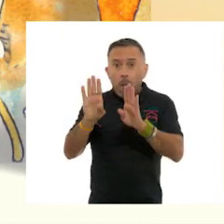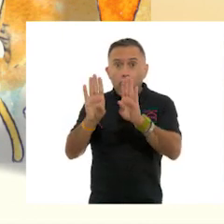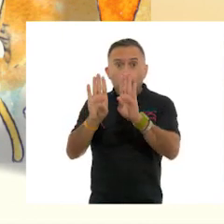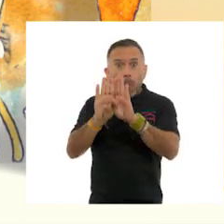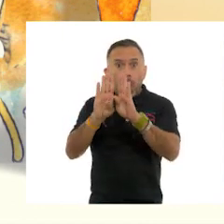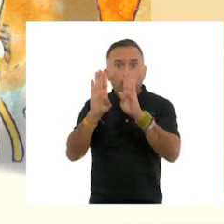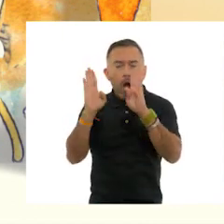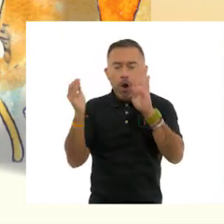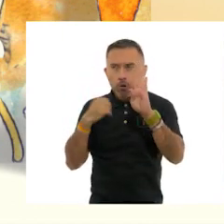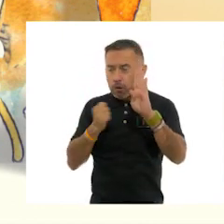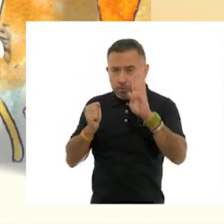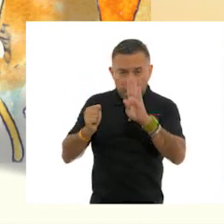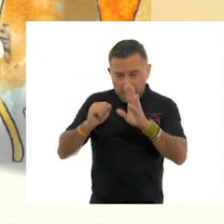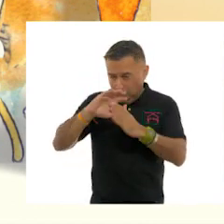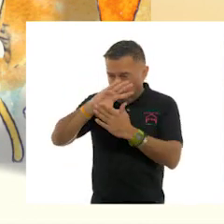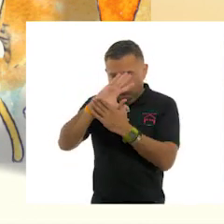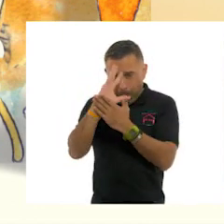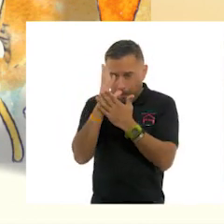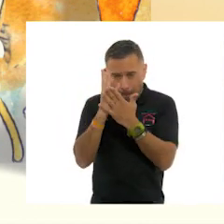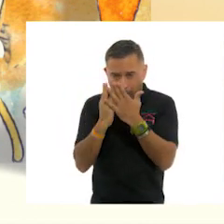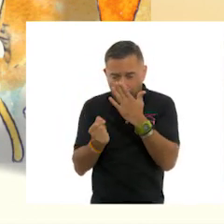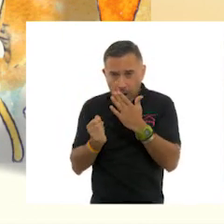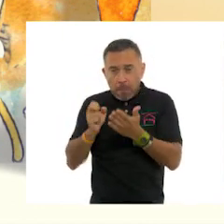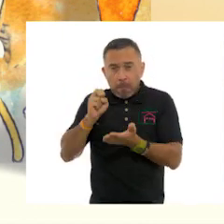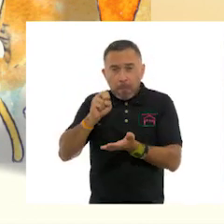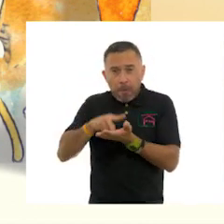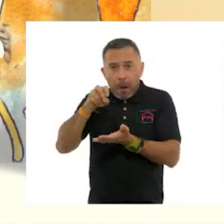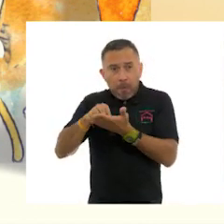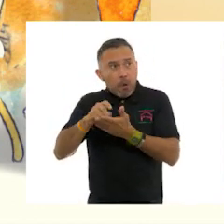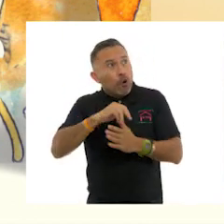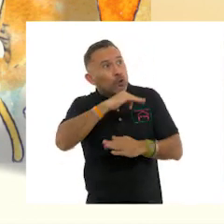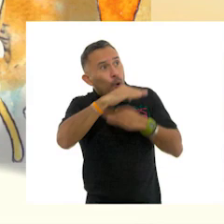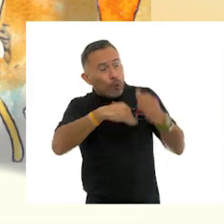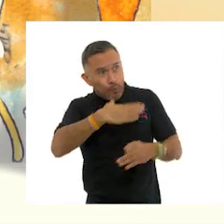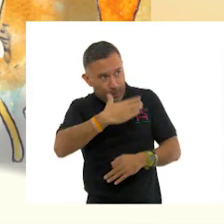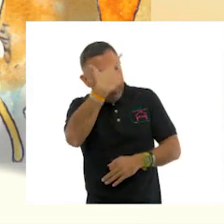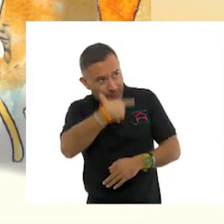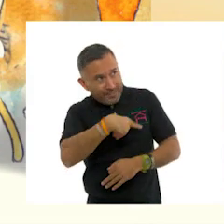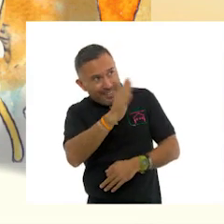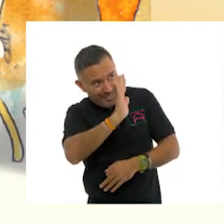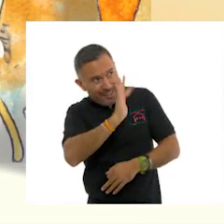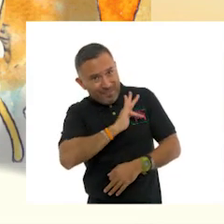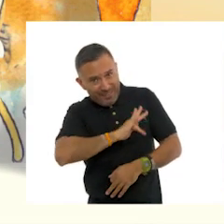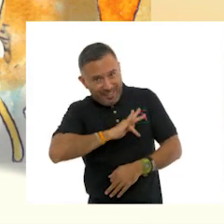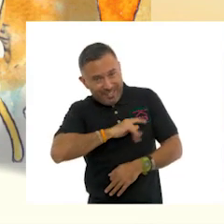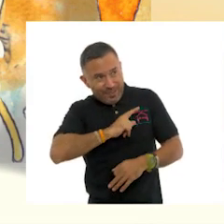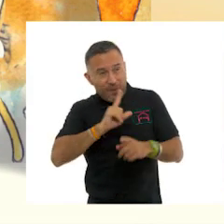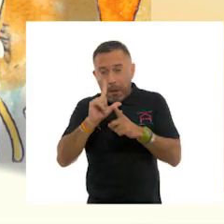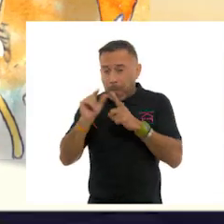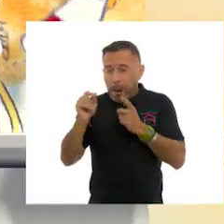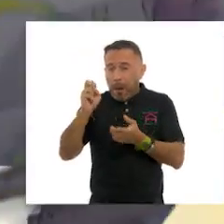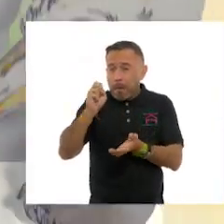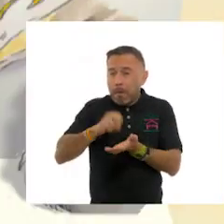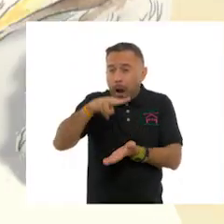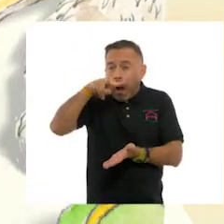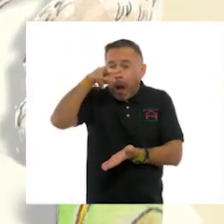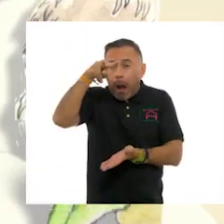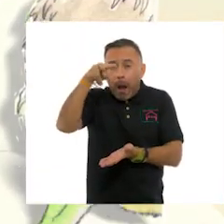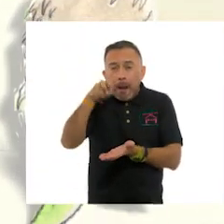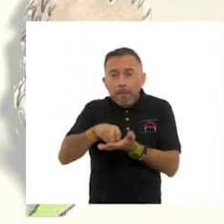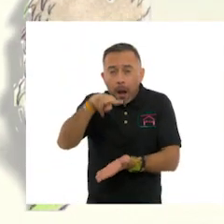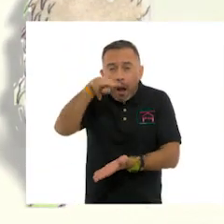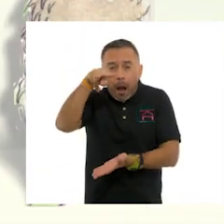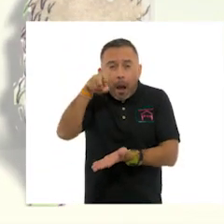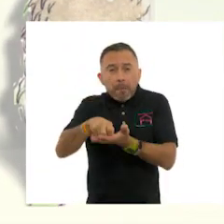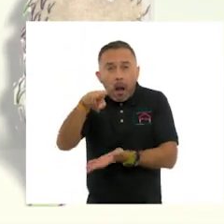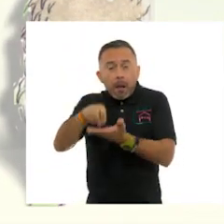narices, se fue dando a todos noches muy felices. Y siguió saltando tan alto y a prisa que